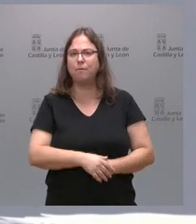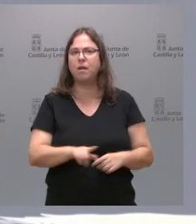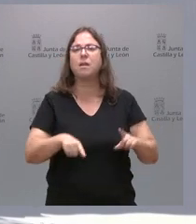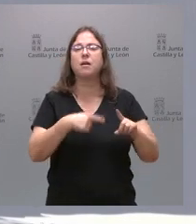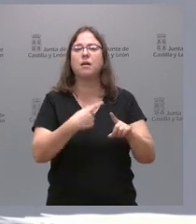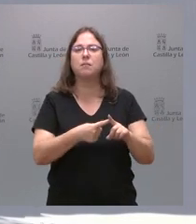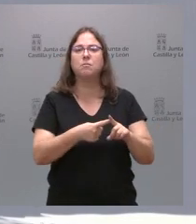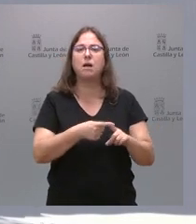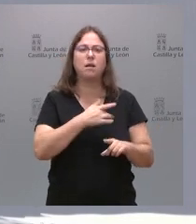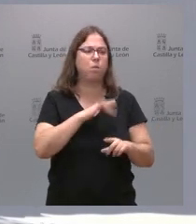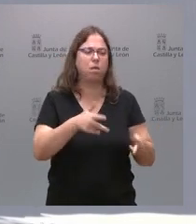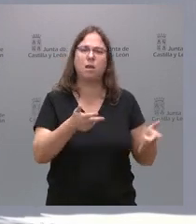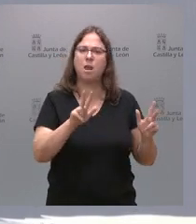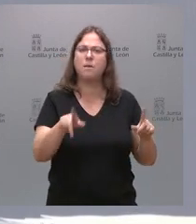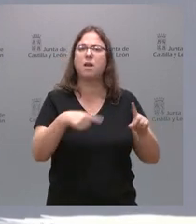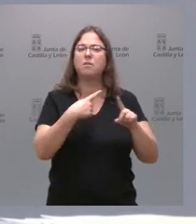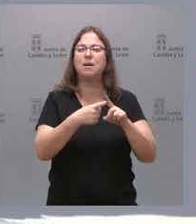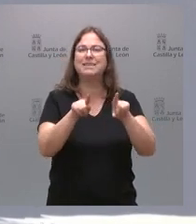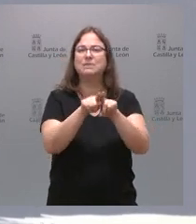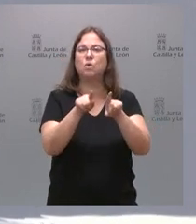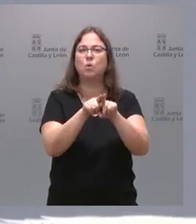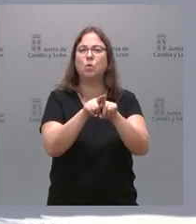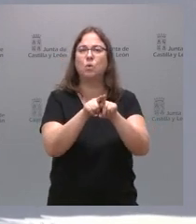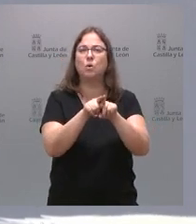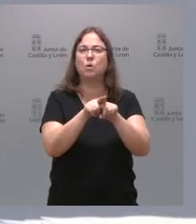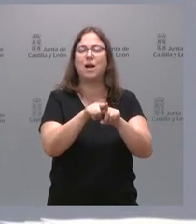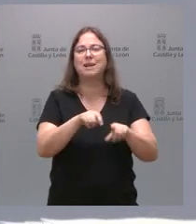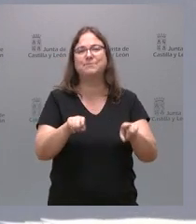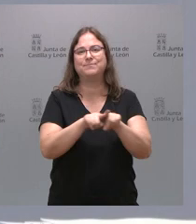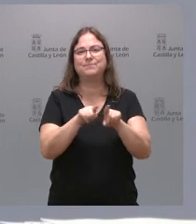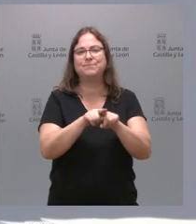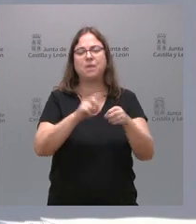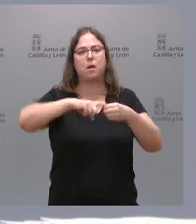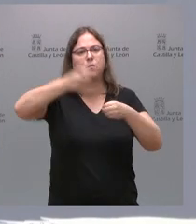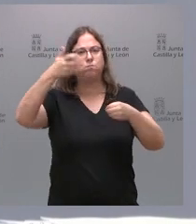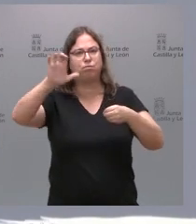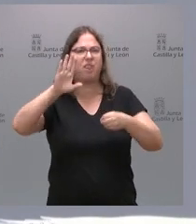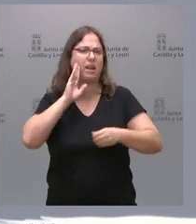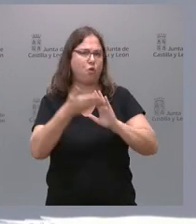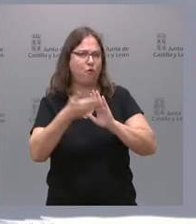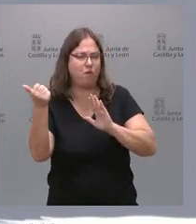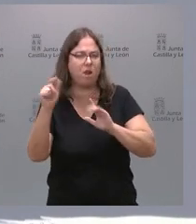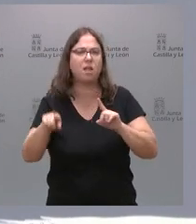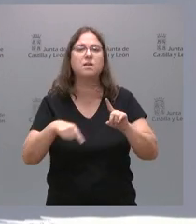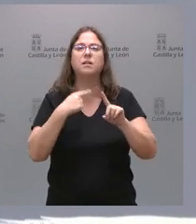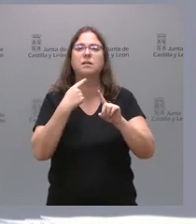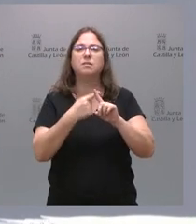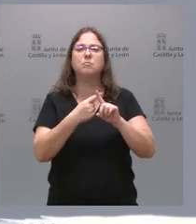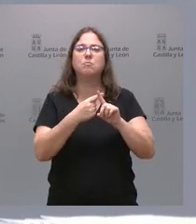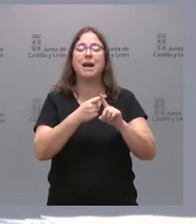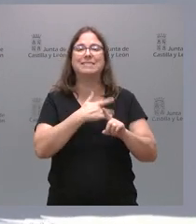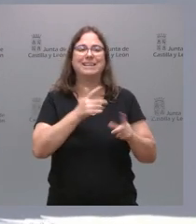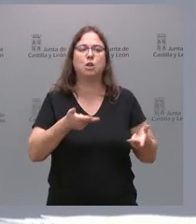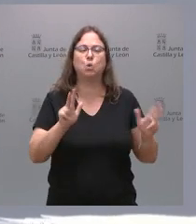a lo que hemos visto de eliminar el delito de esa edición de proceder a indultos